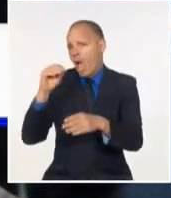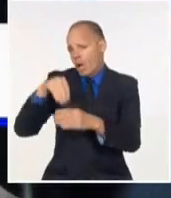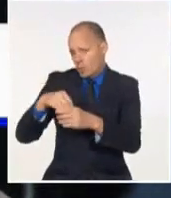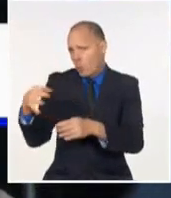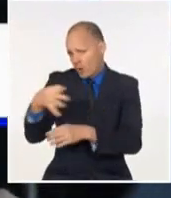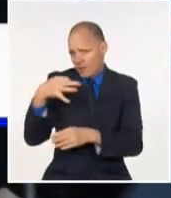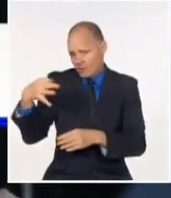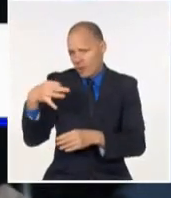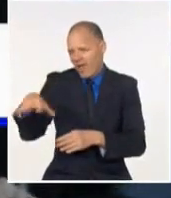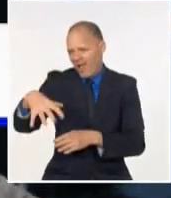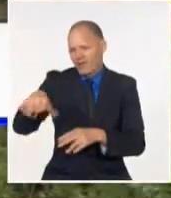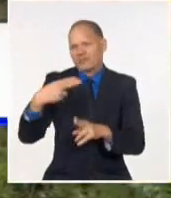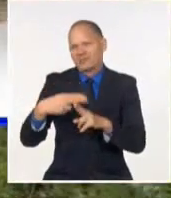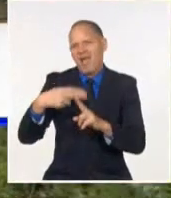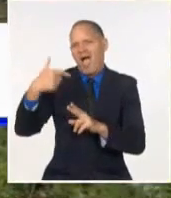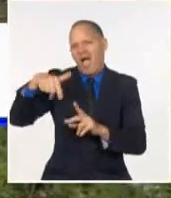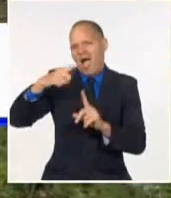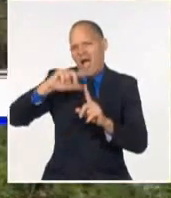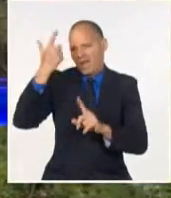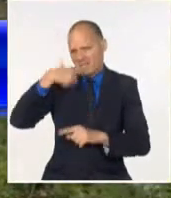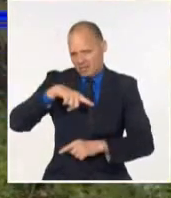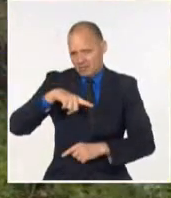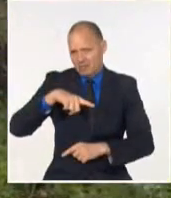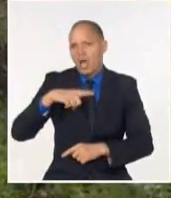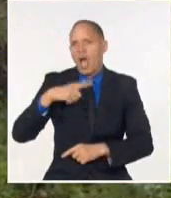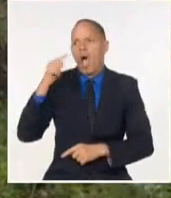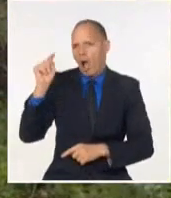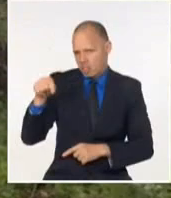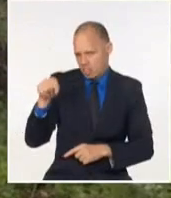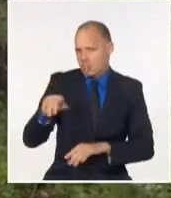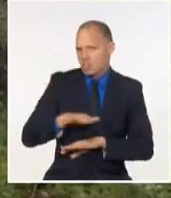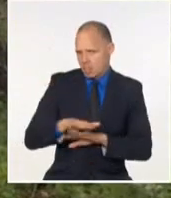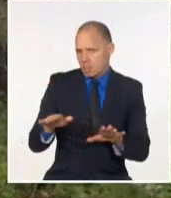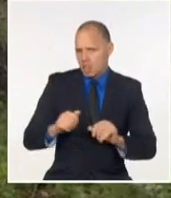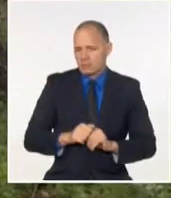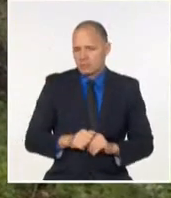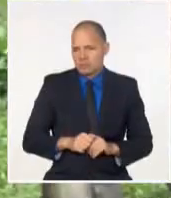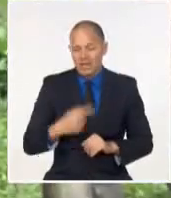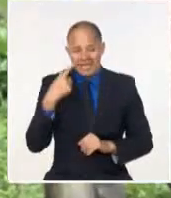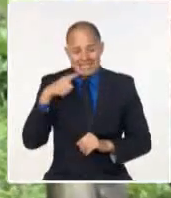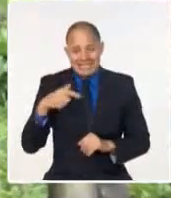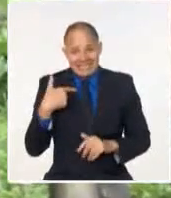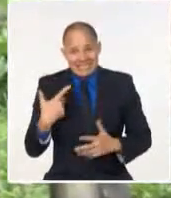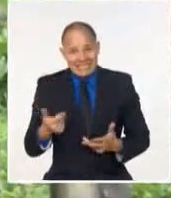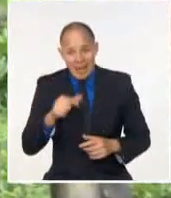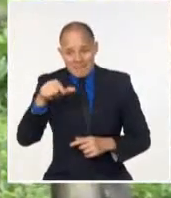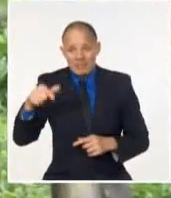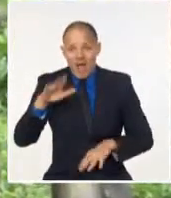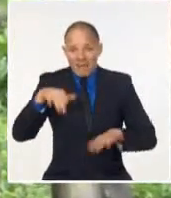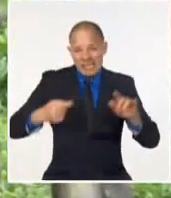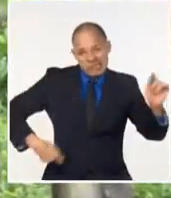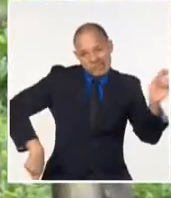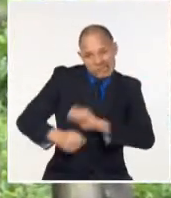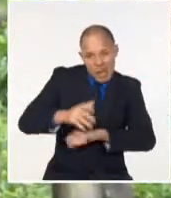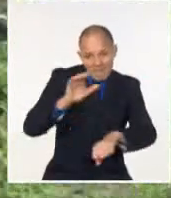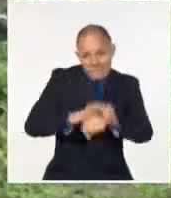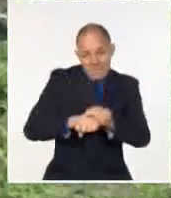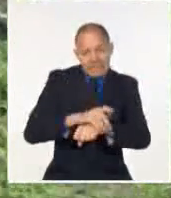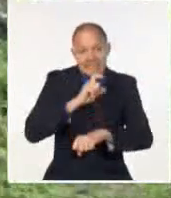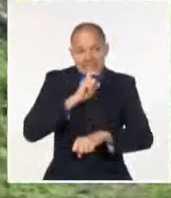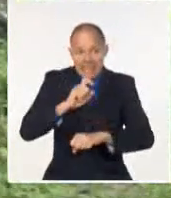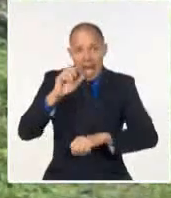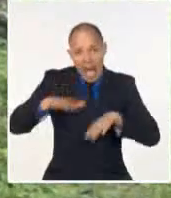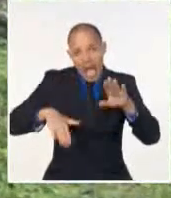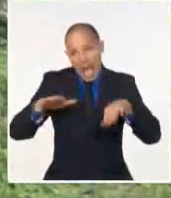Naranja específicamente. El enfrentamiento a esta tipicidad delictiva resulta complejo. La utilización de armas blancas y el accionar en